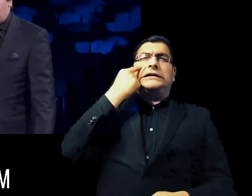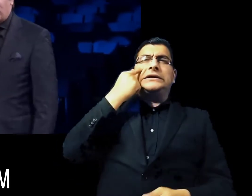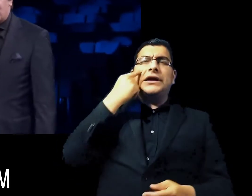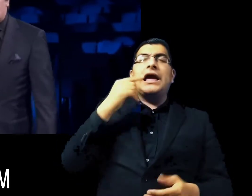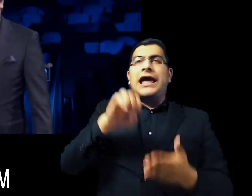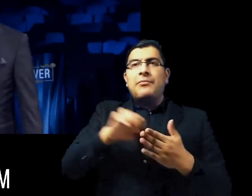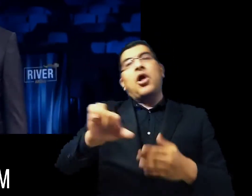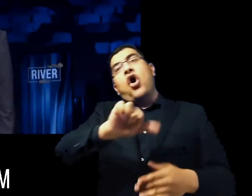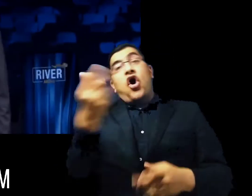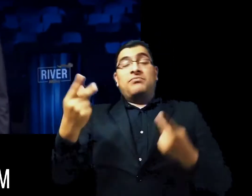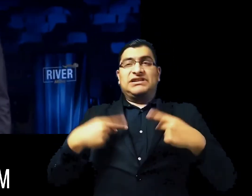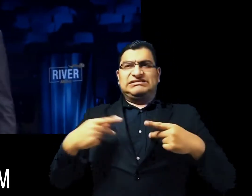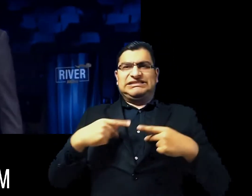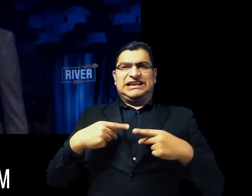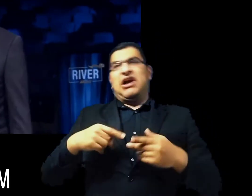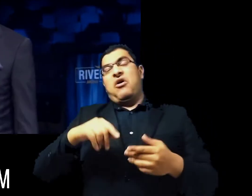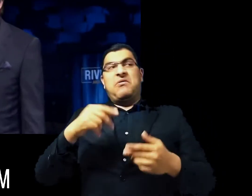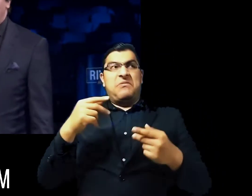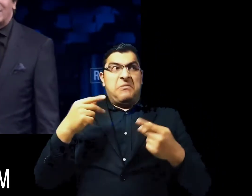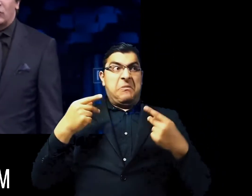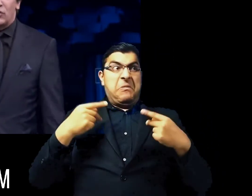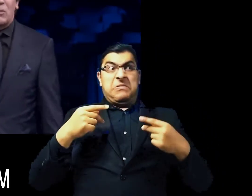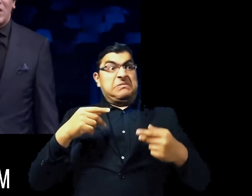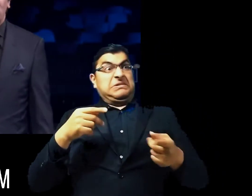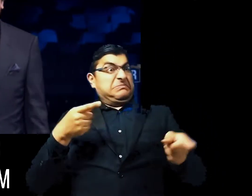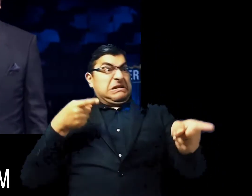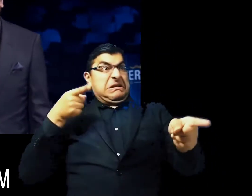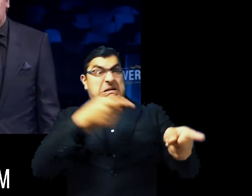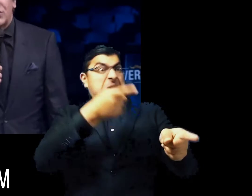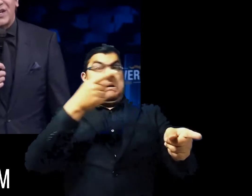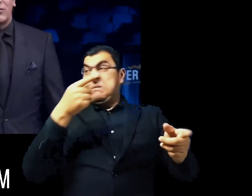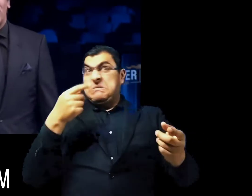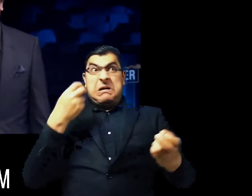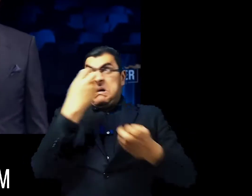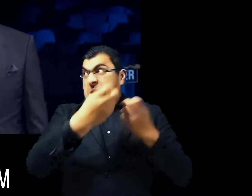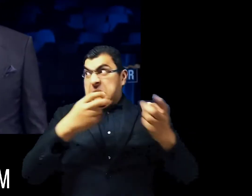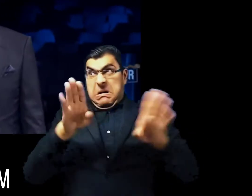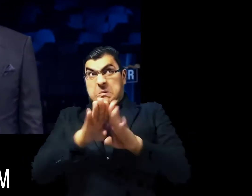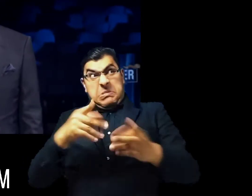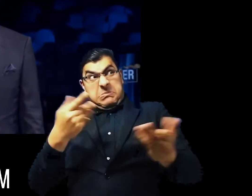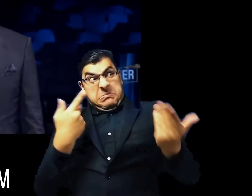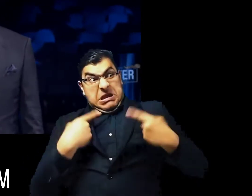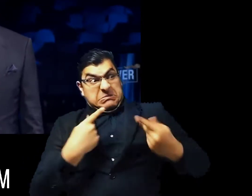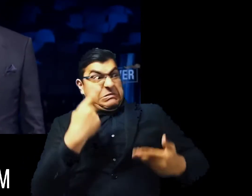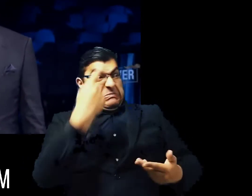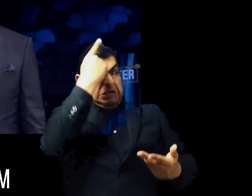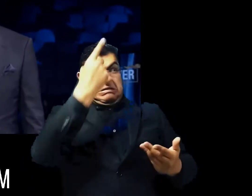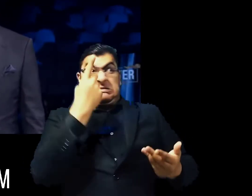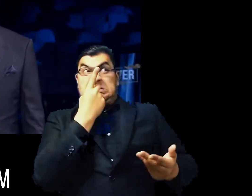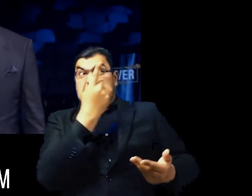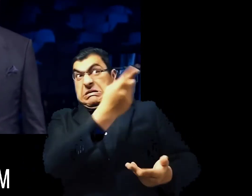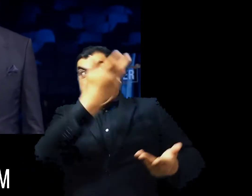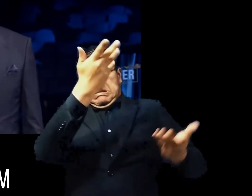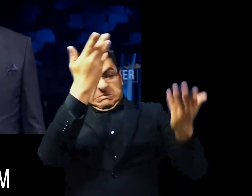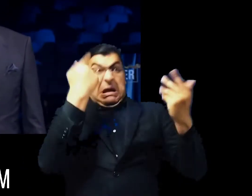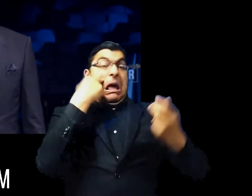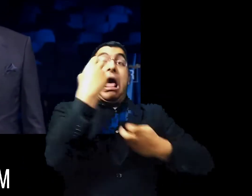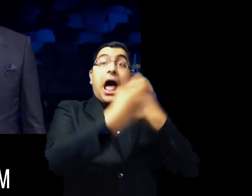a buitres o a chacales humanos destrozar el testimonio hablando mal de un siervo de Dios? Yo muchas